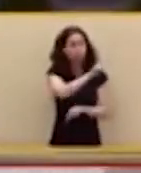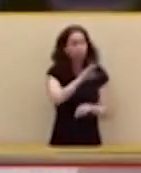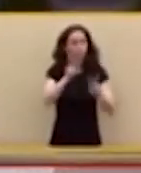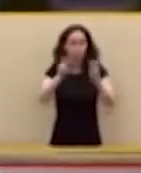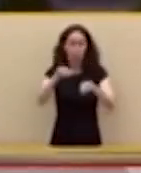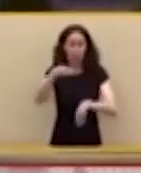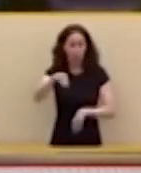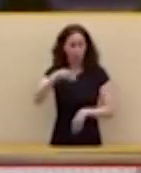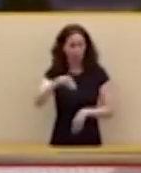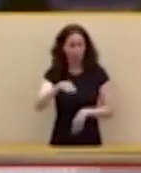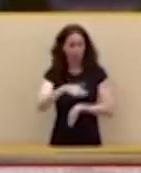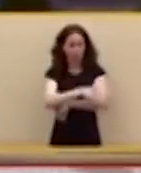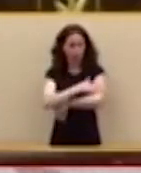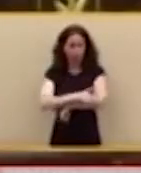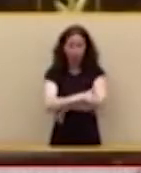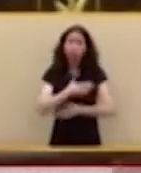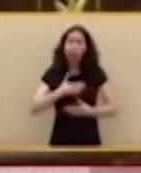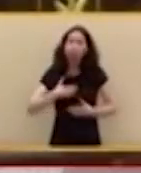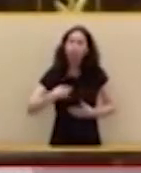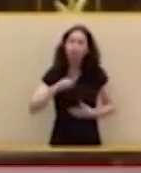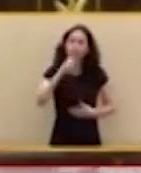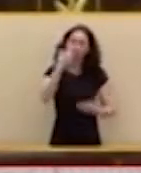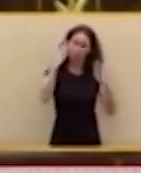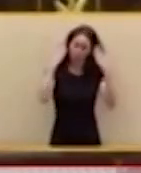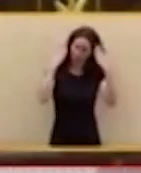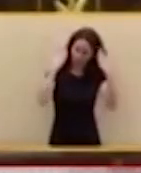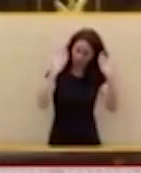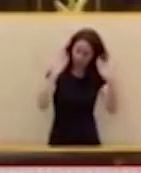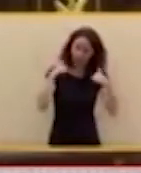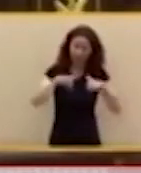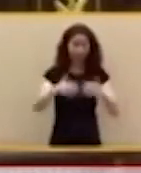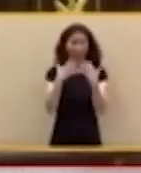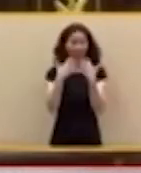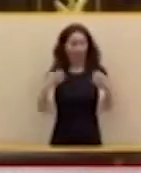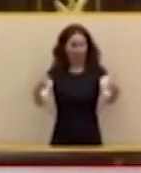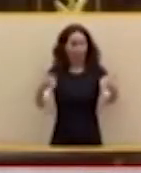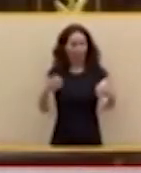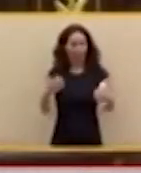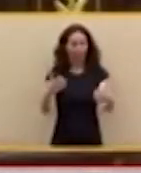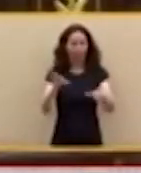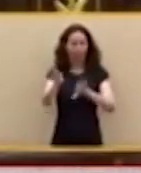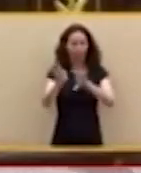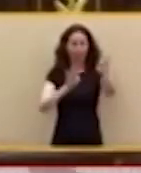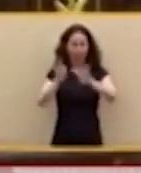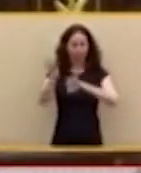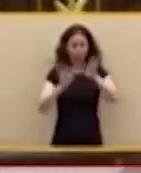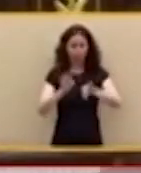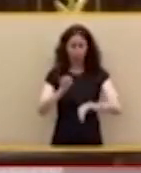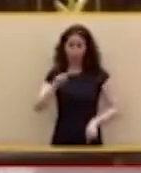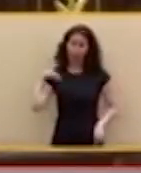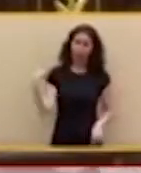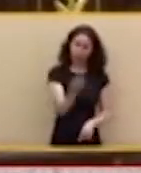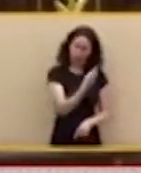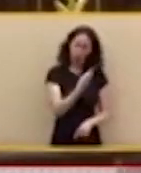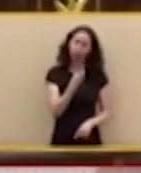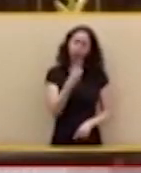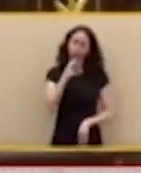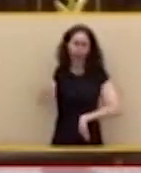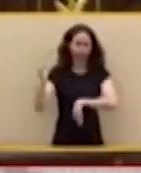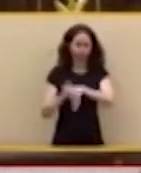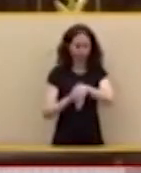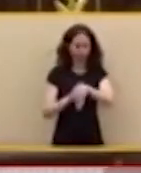Al gobierno Ya del señor Mariano Rajoy Es pues toda la corrupción en Madrid